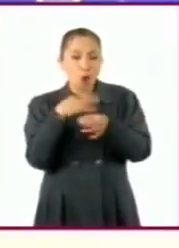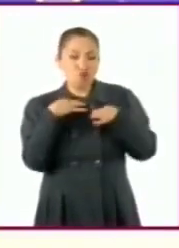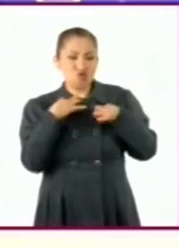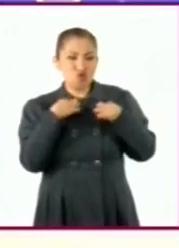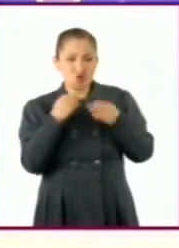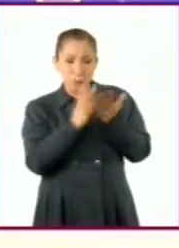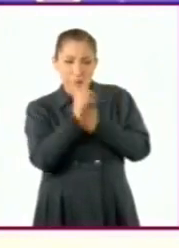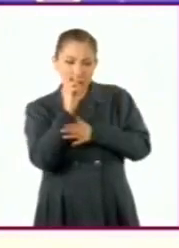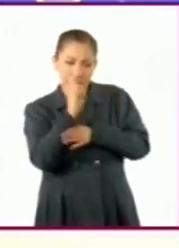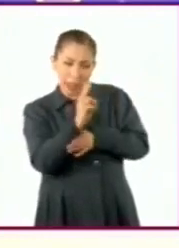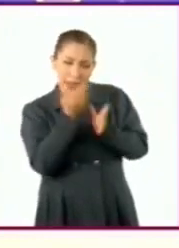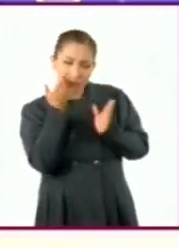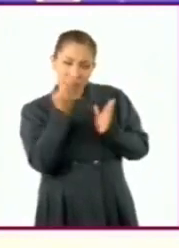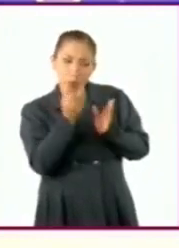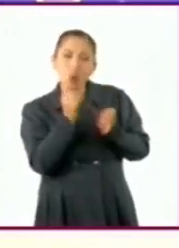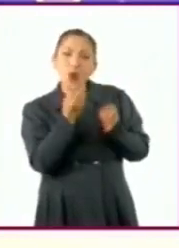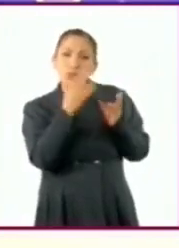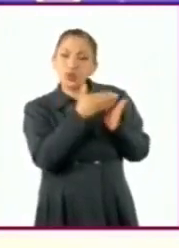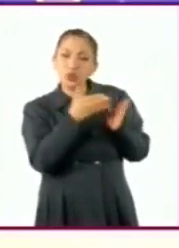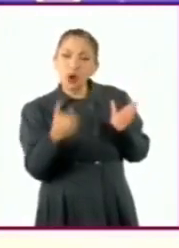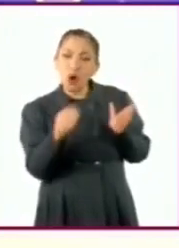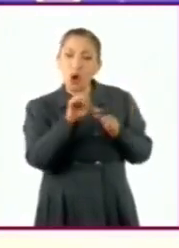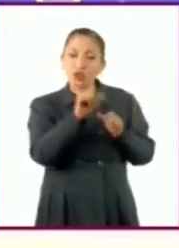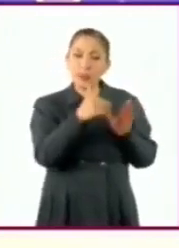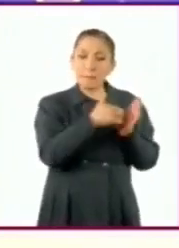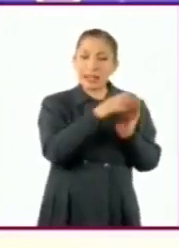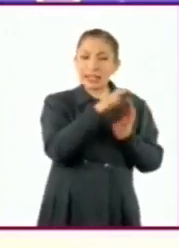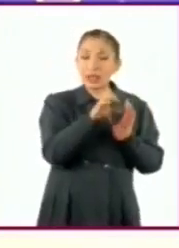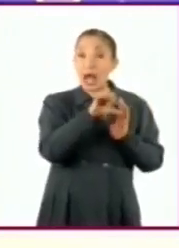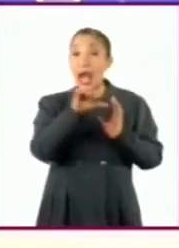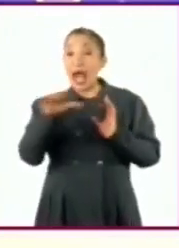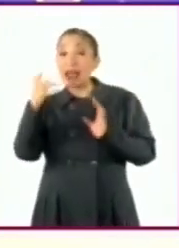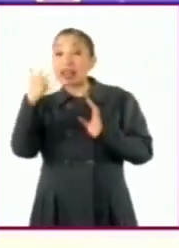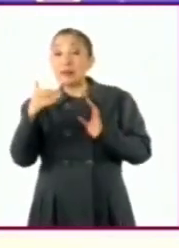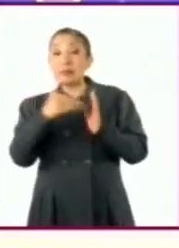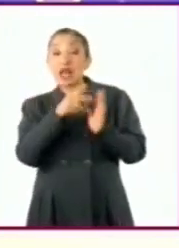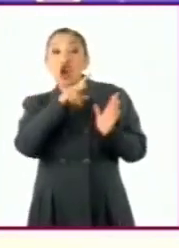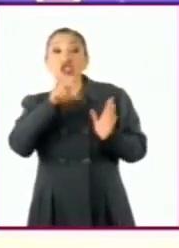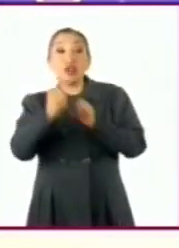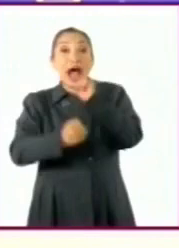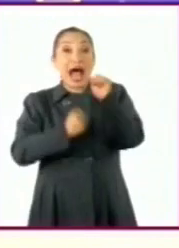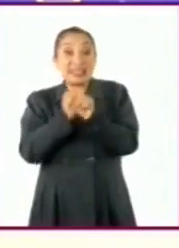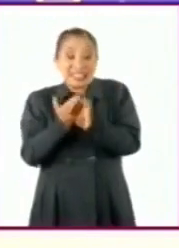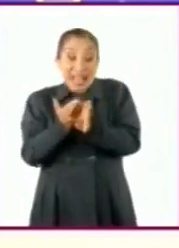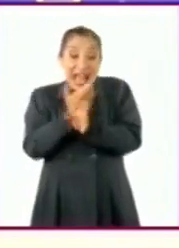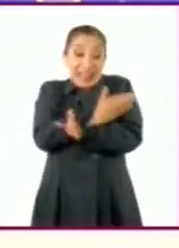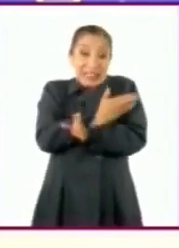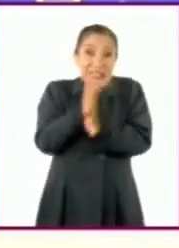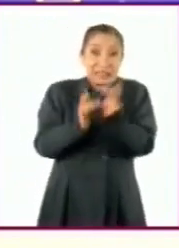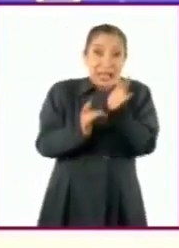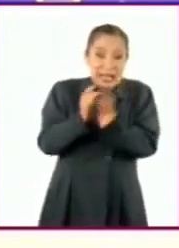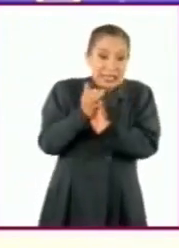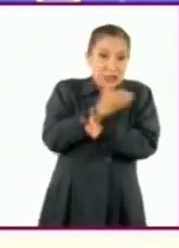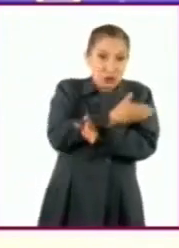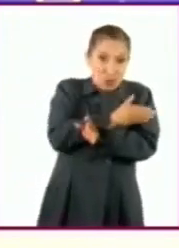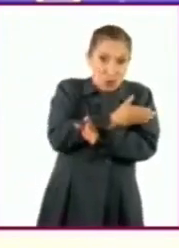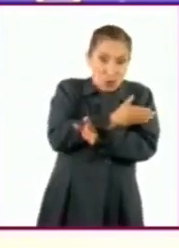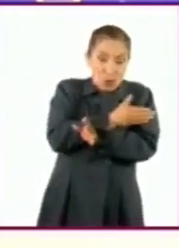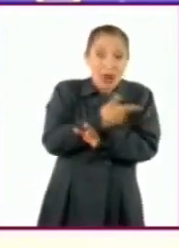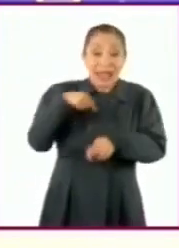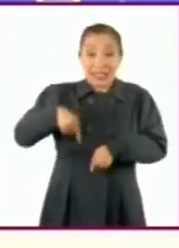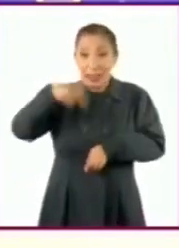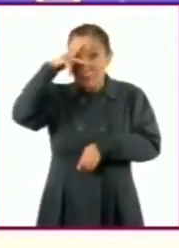las poblaciones más antiguas de América es la denominada cultura Clovis, de la cual se han encontrado a lo largo de una amplia zona al